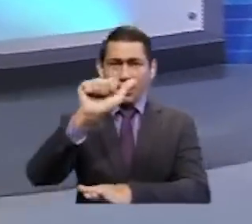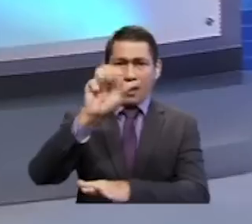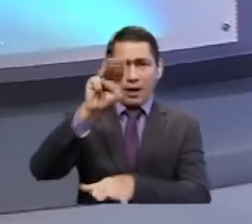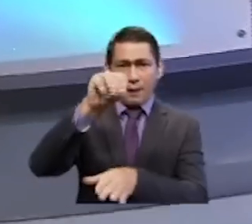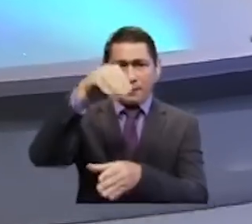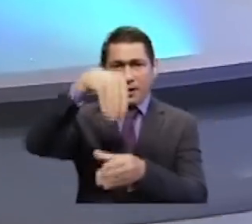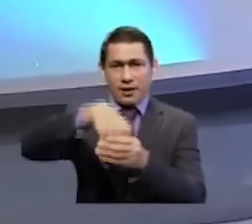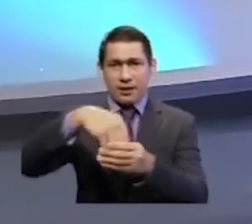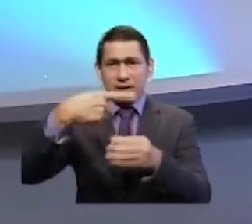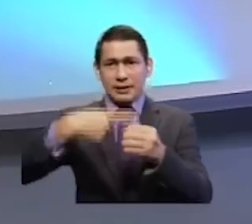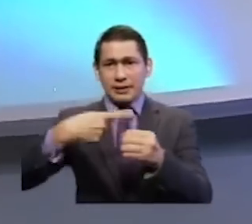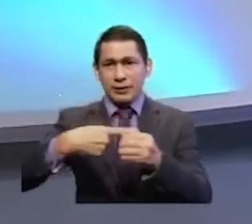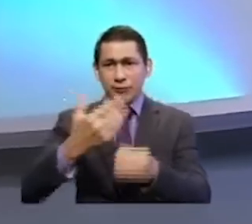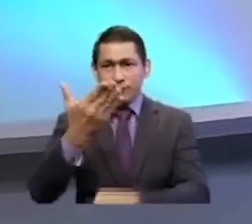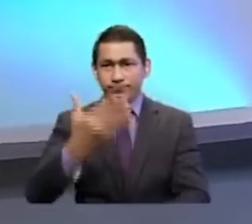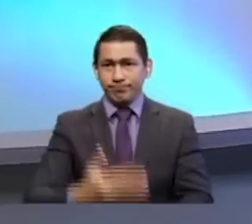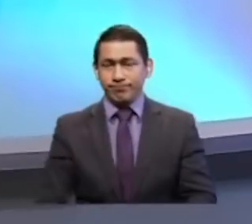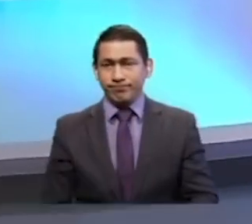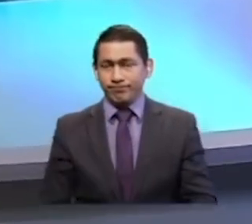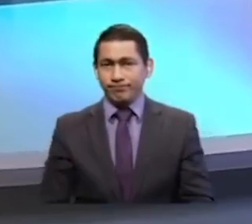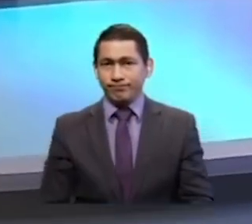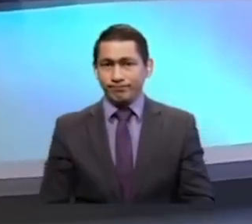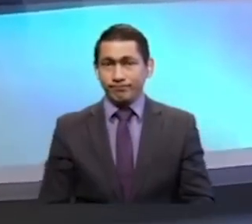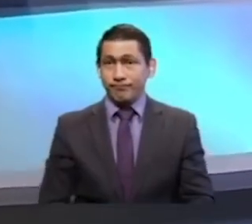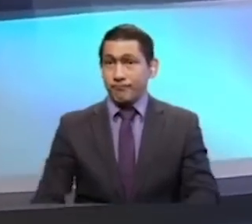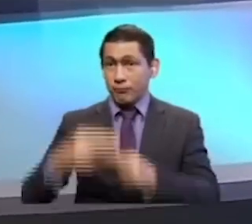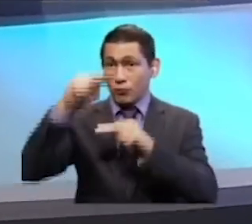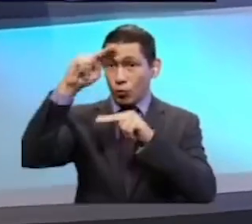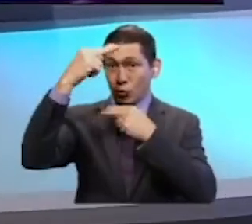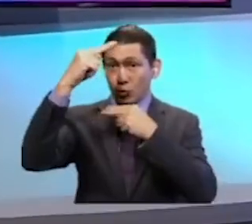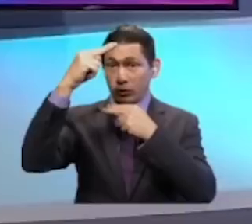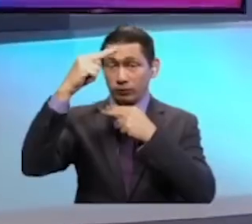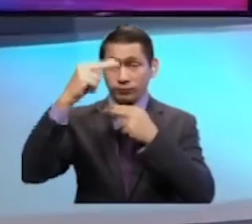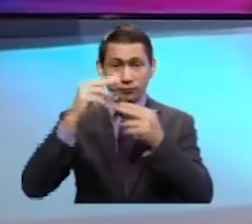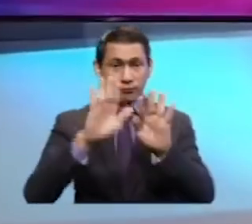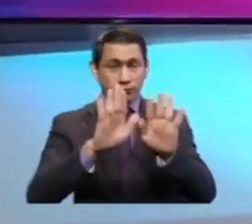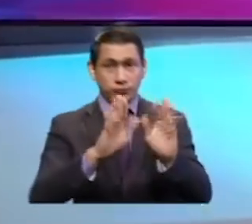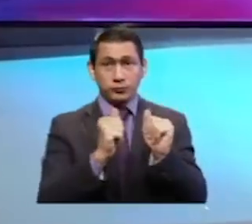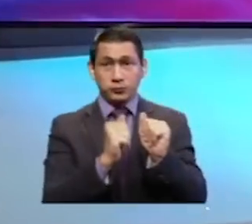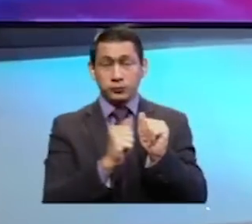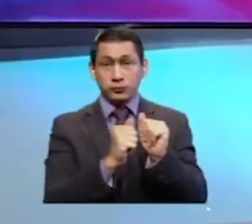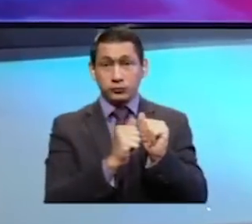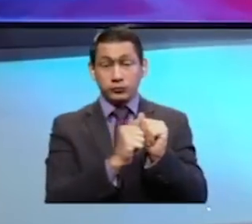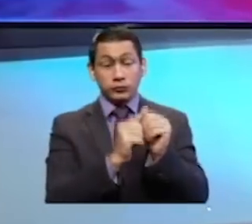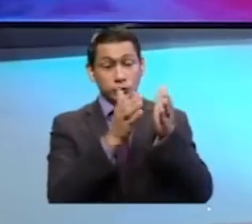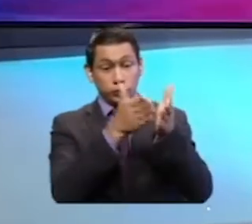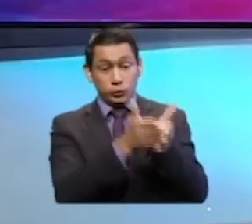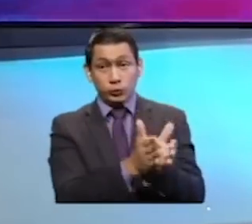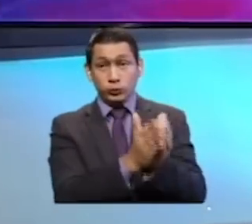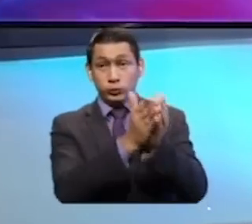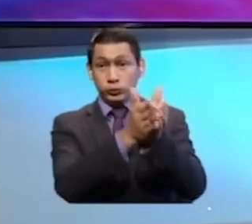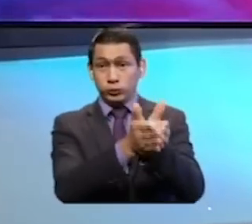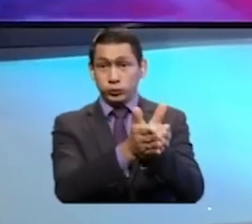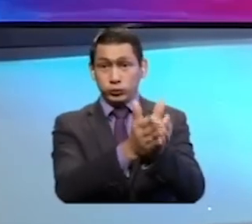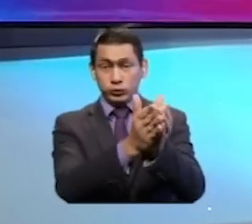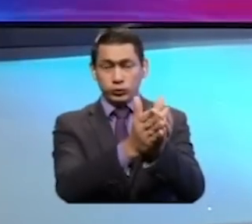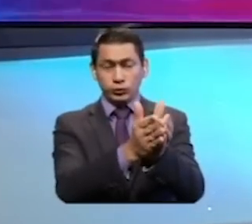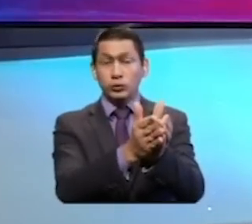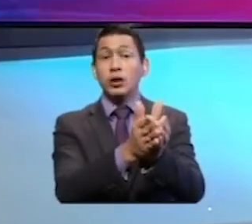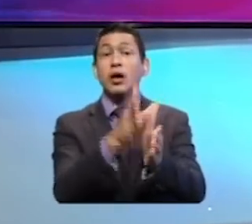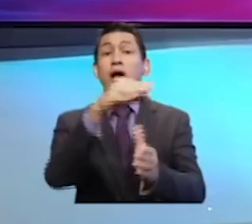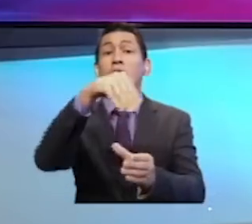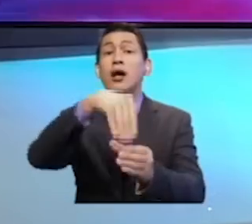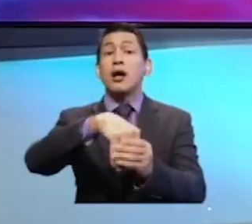Quito. Y en el detalle de la información, una embarcación suspendió sus actividades en Puerto Bolívar